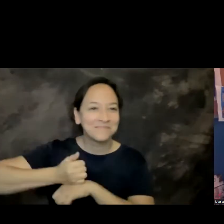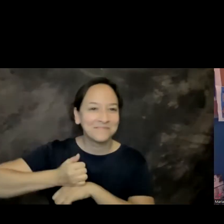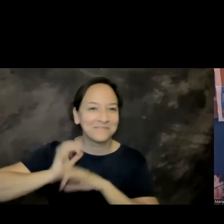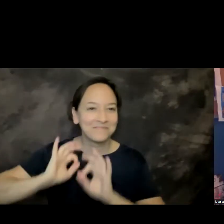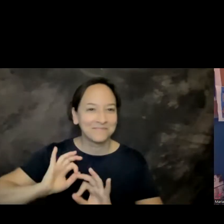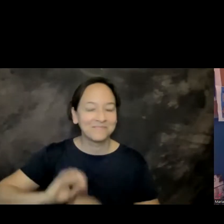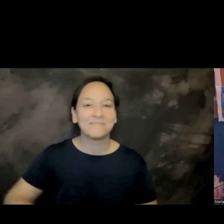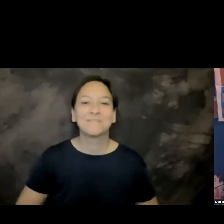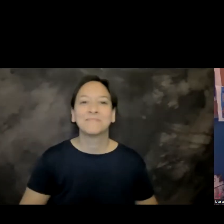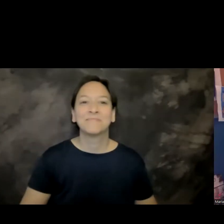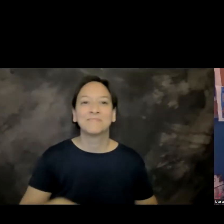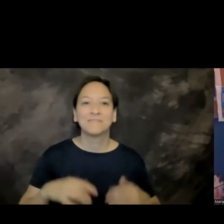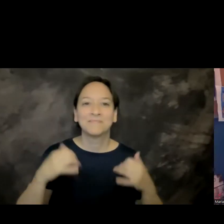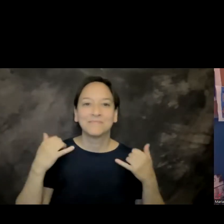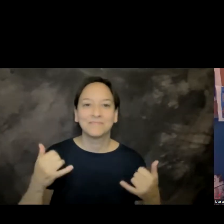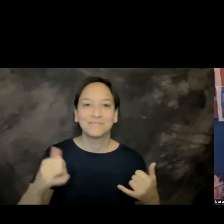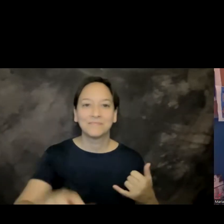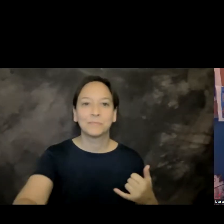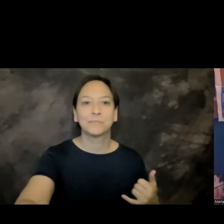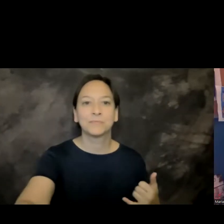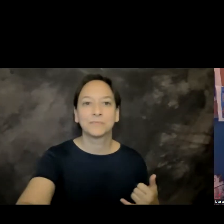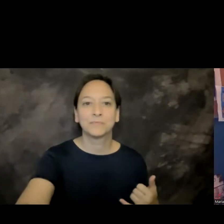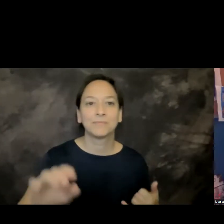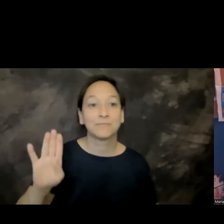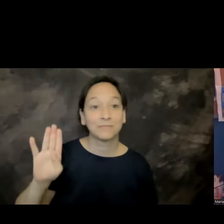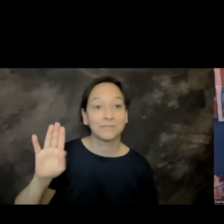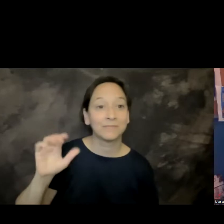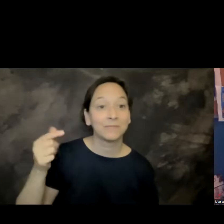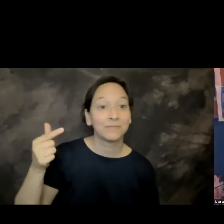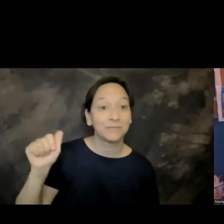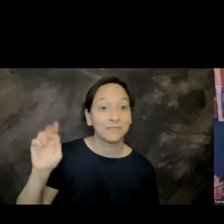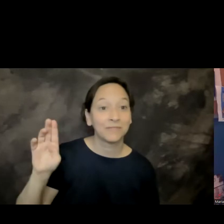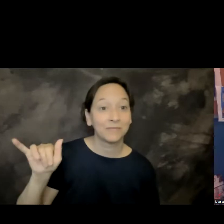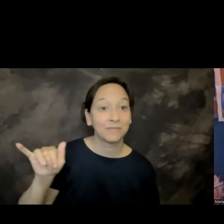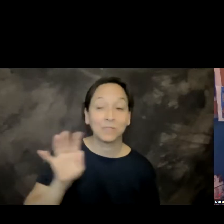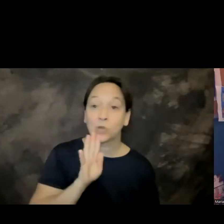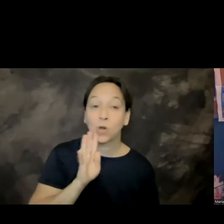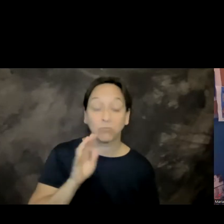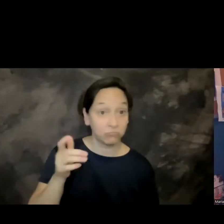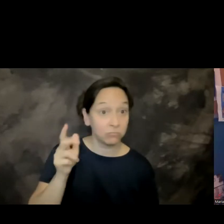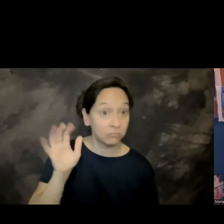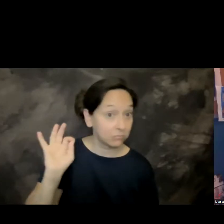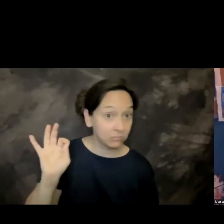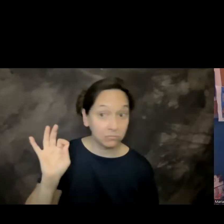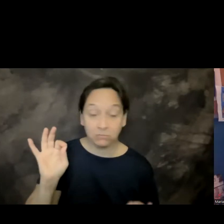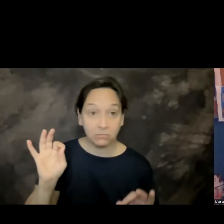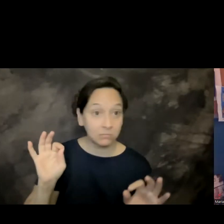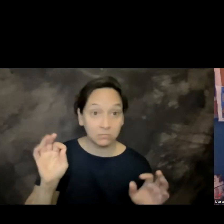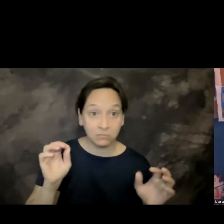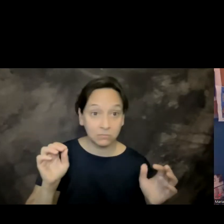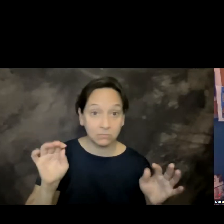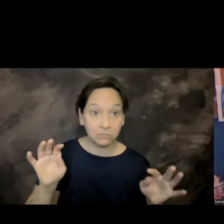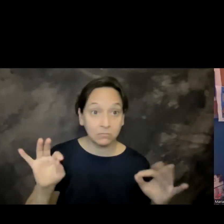So, one moment. Okay, can everyone hear me? Yes, great. Okay, so